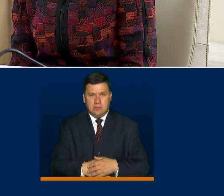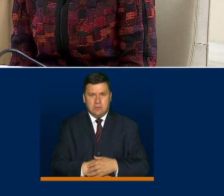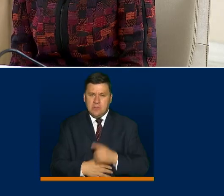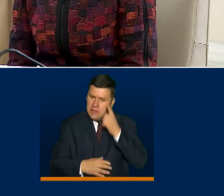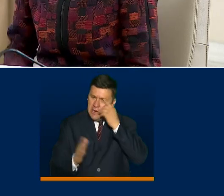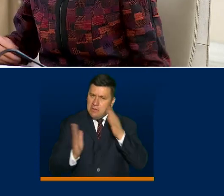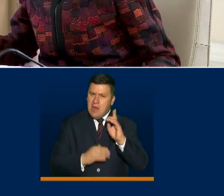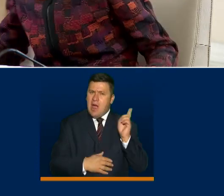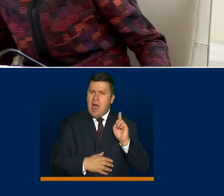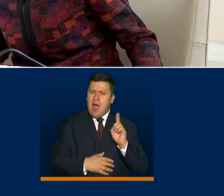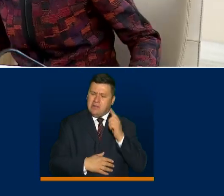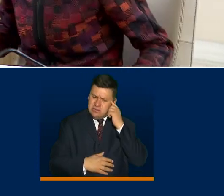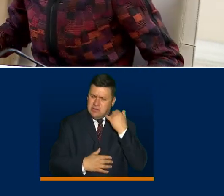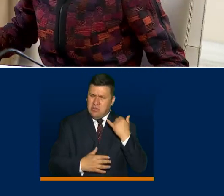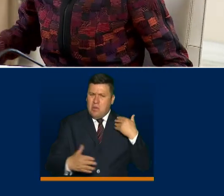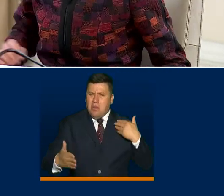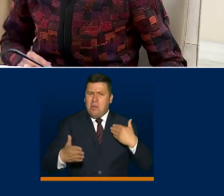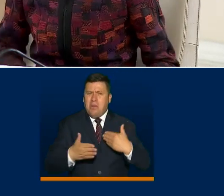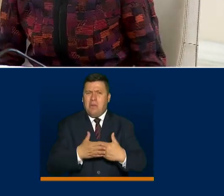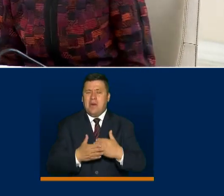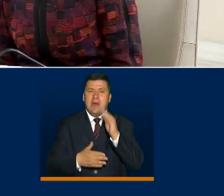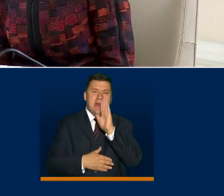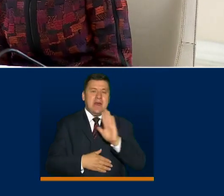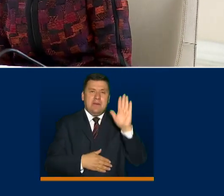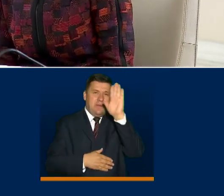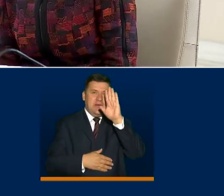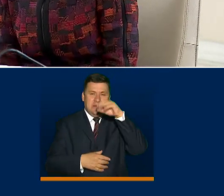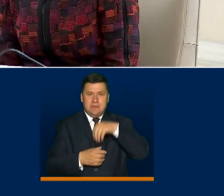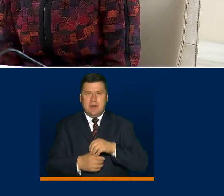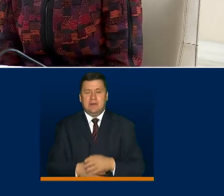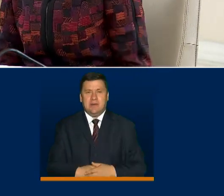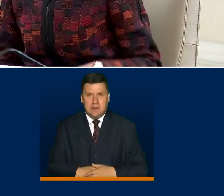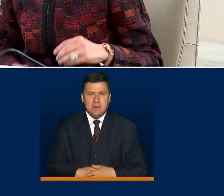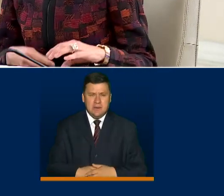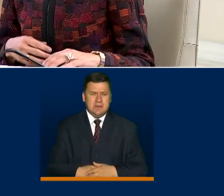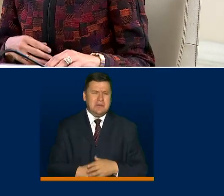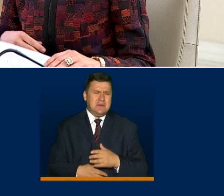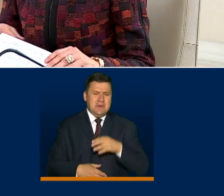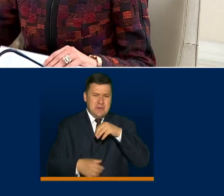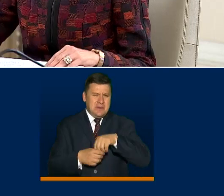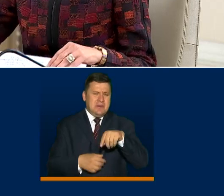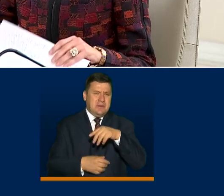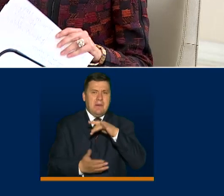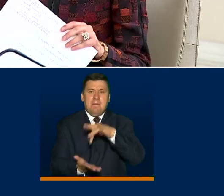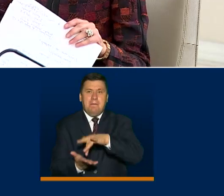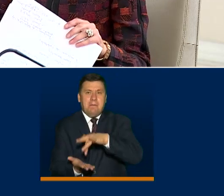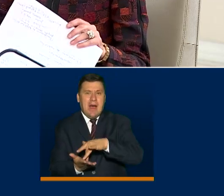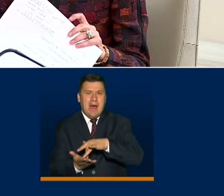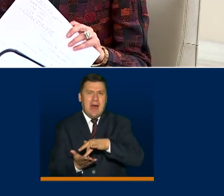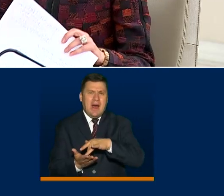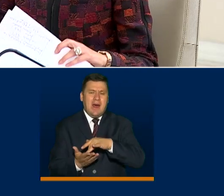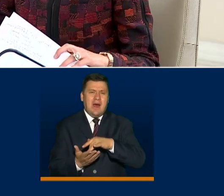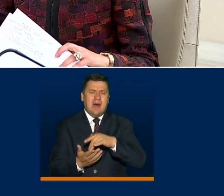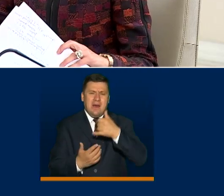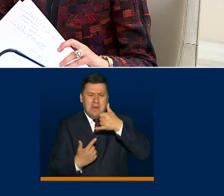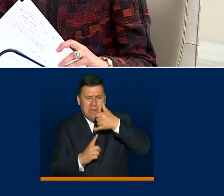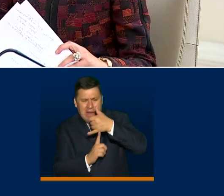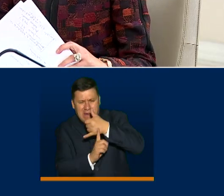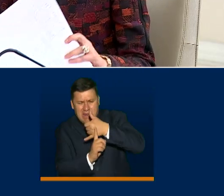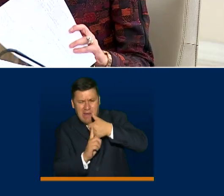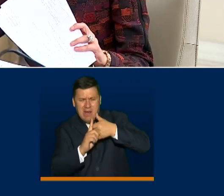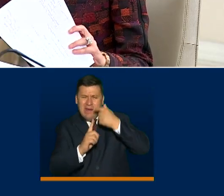al Plan Bicentenario, que tiene que ver con departamentos que participaron en la Ruta Libertadora